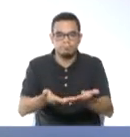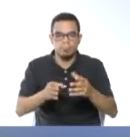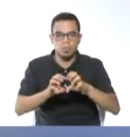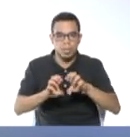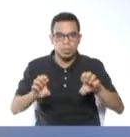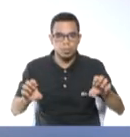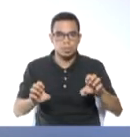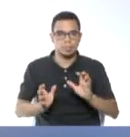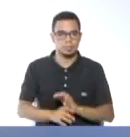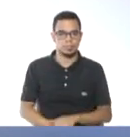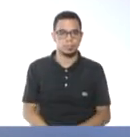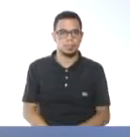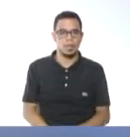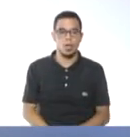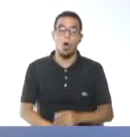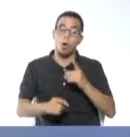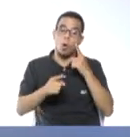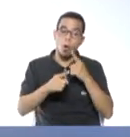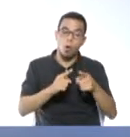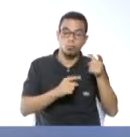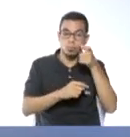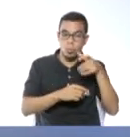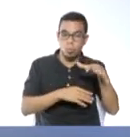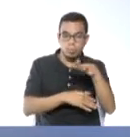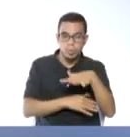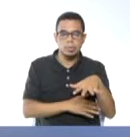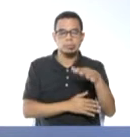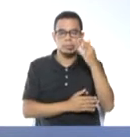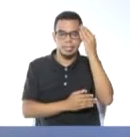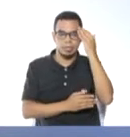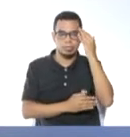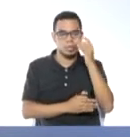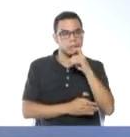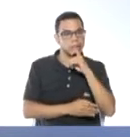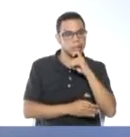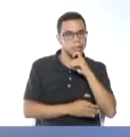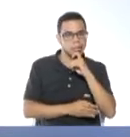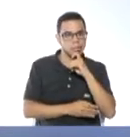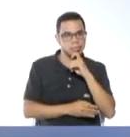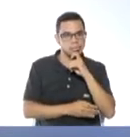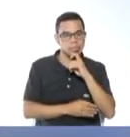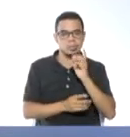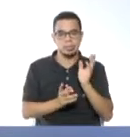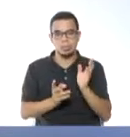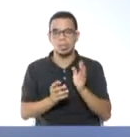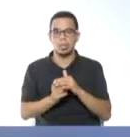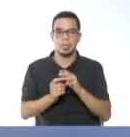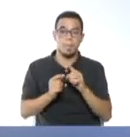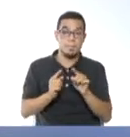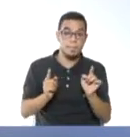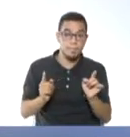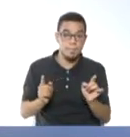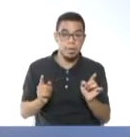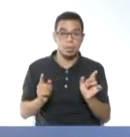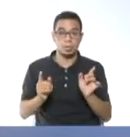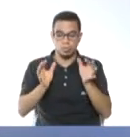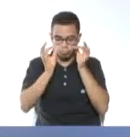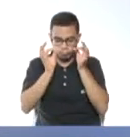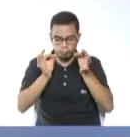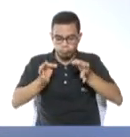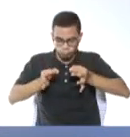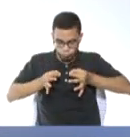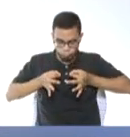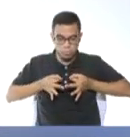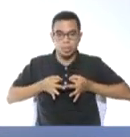educativas de otros pueblos, pero cuando se habla de un Estado multicultural, pluriétnico, pero también basado en reconocimiento